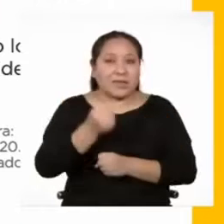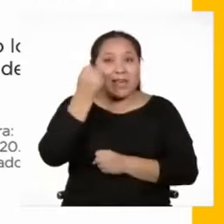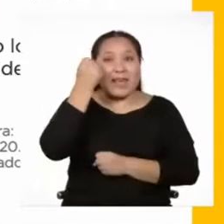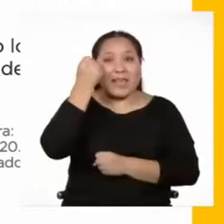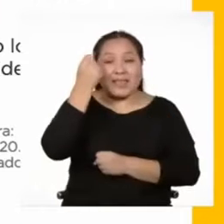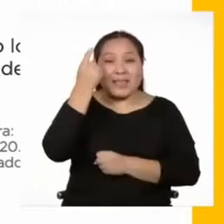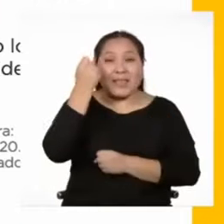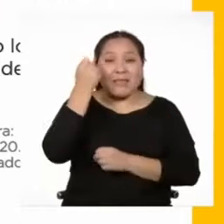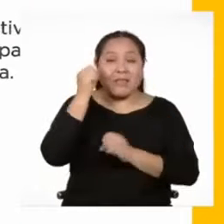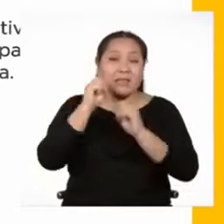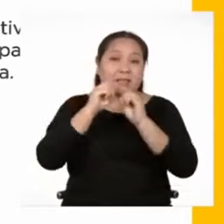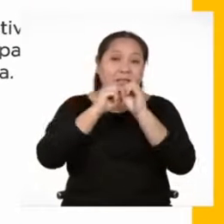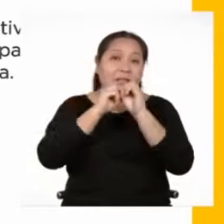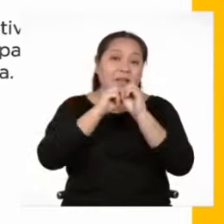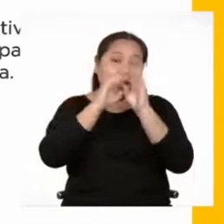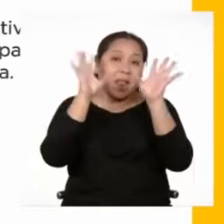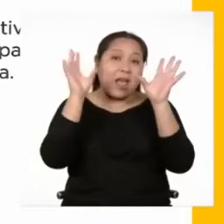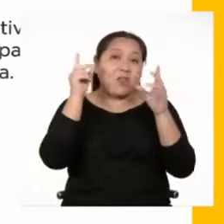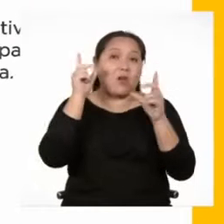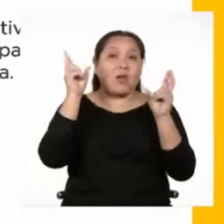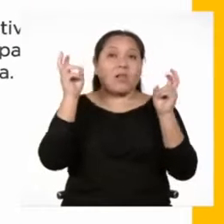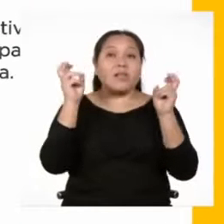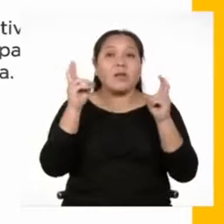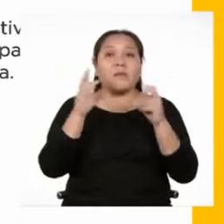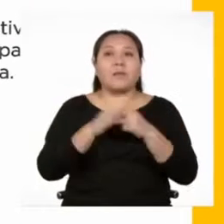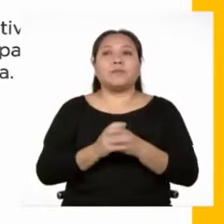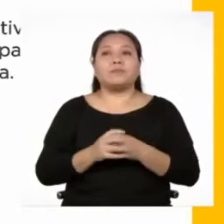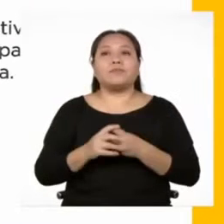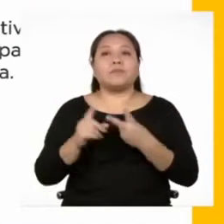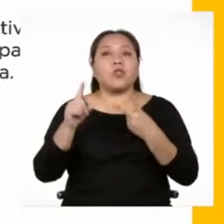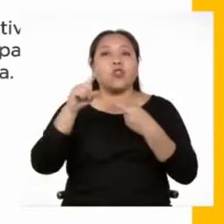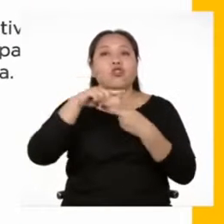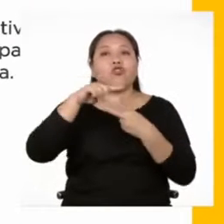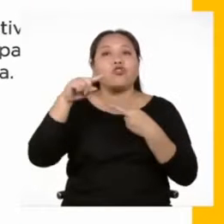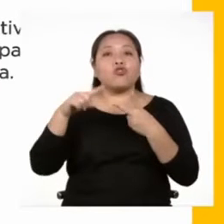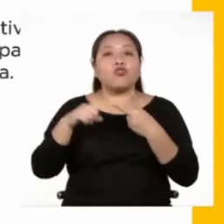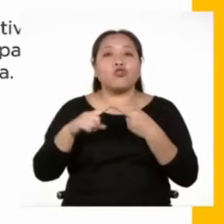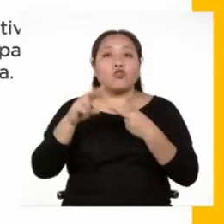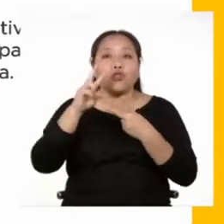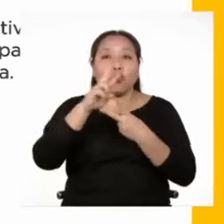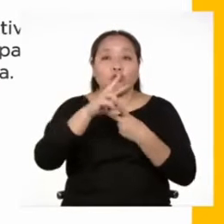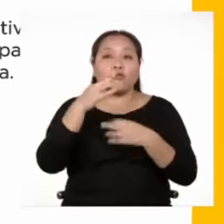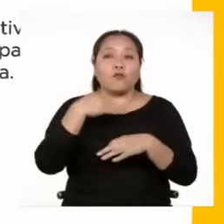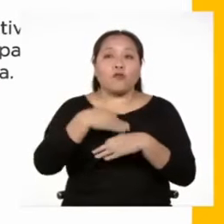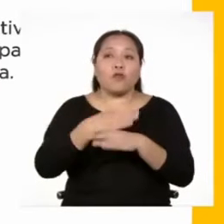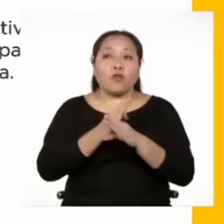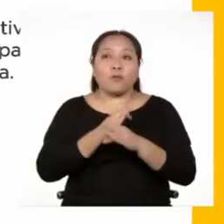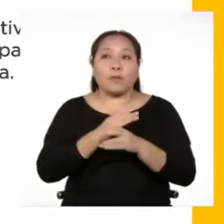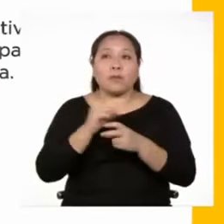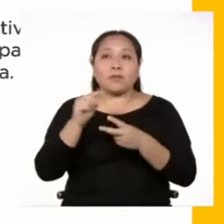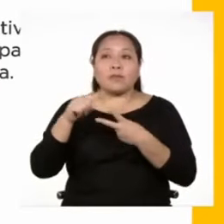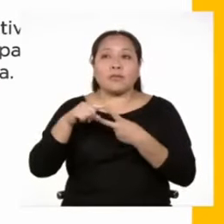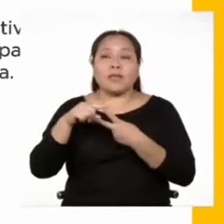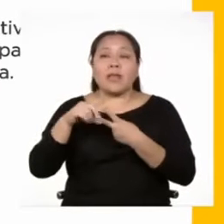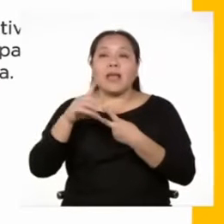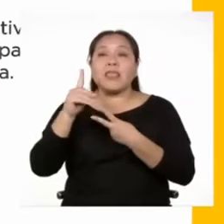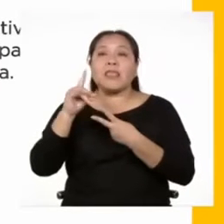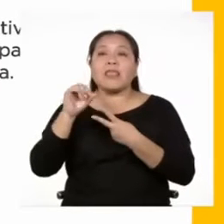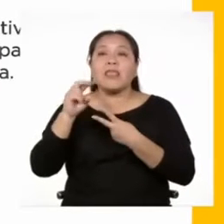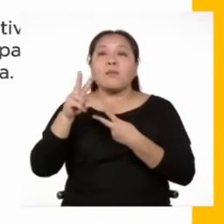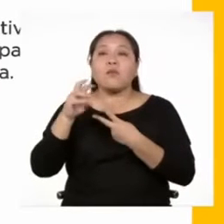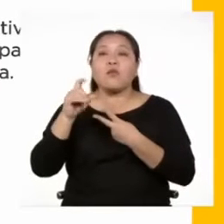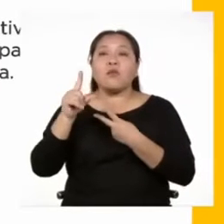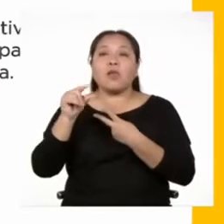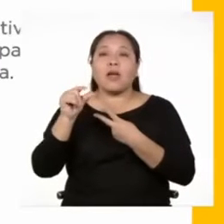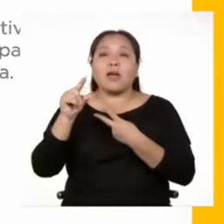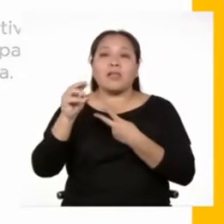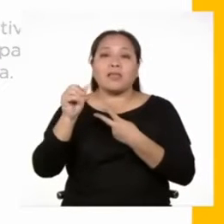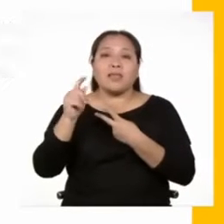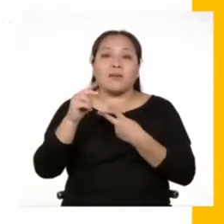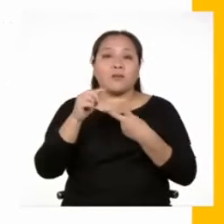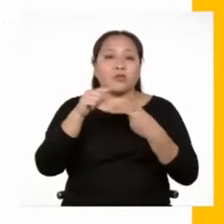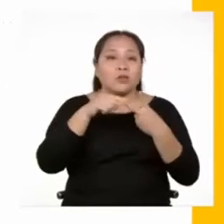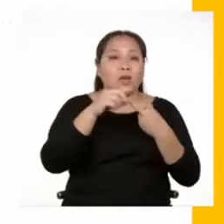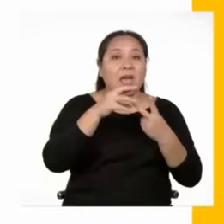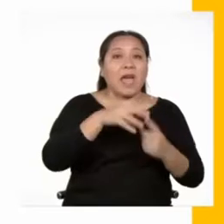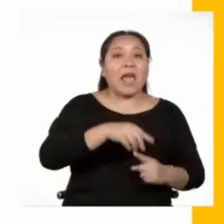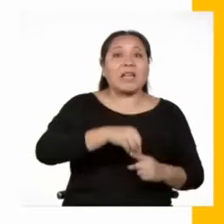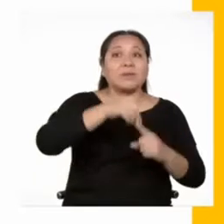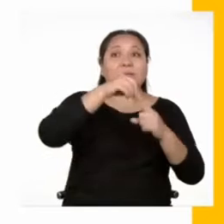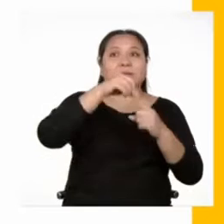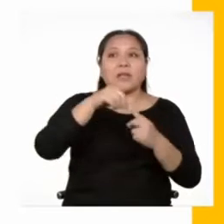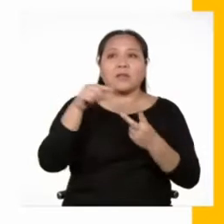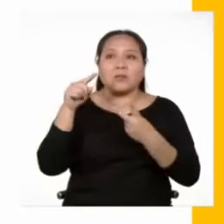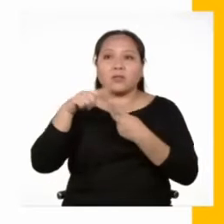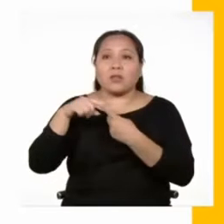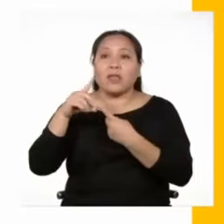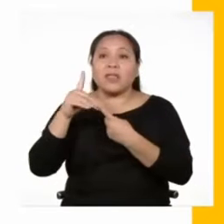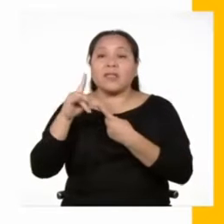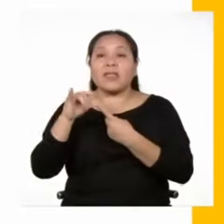abordado. Existen 2 tipos de textos expositivos, los divulgativos y los especializados. Los textos